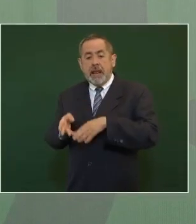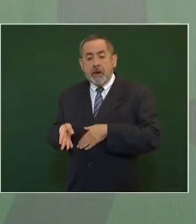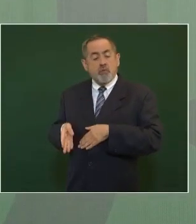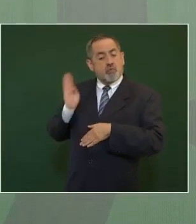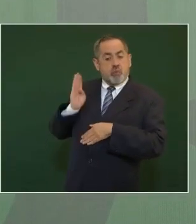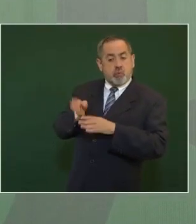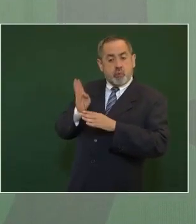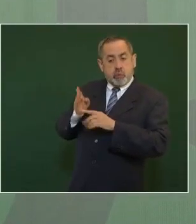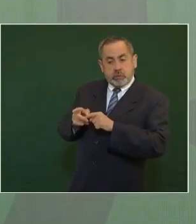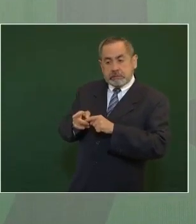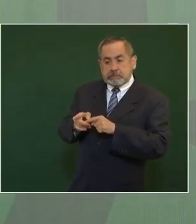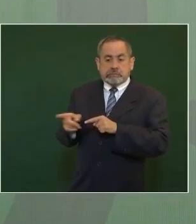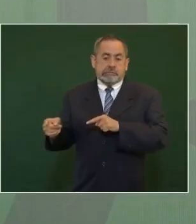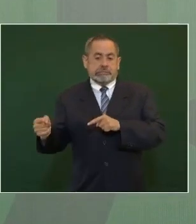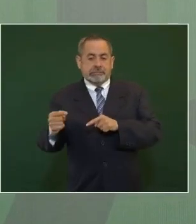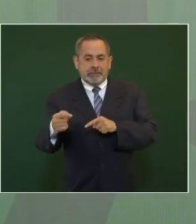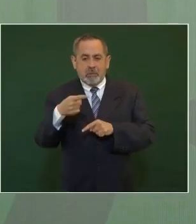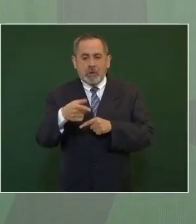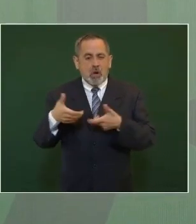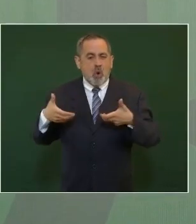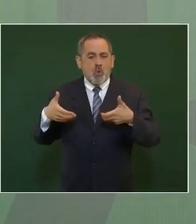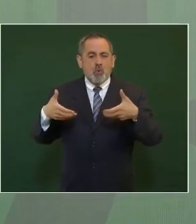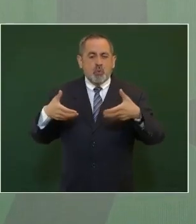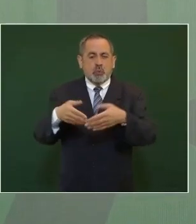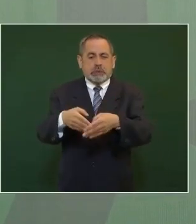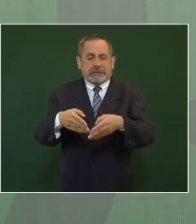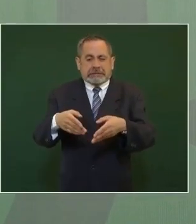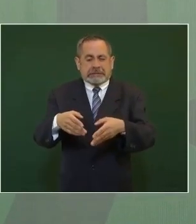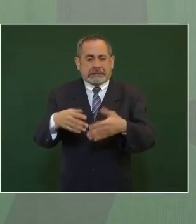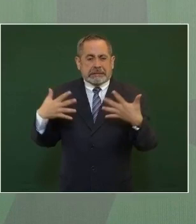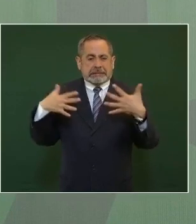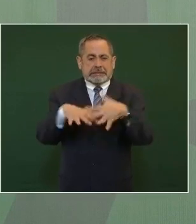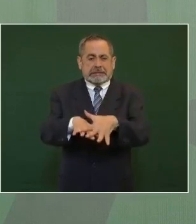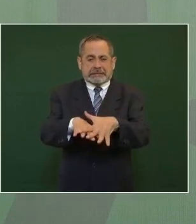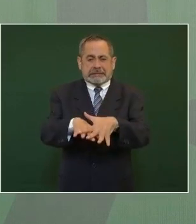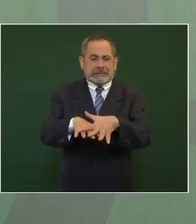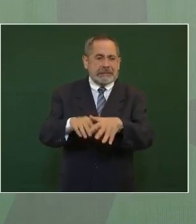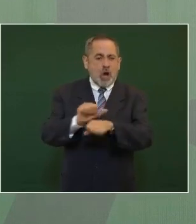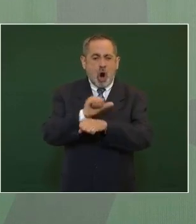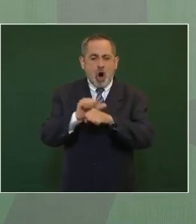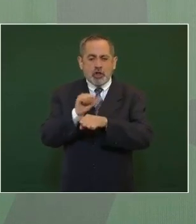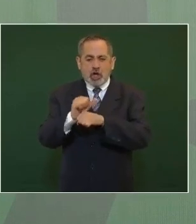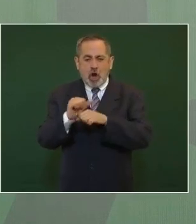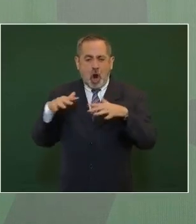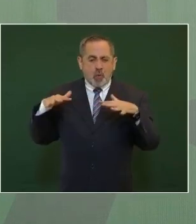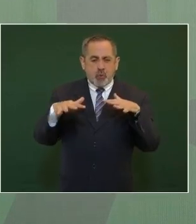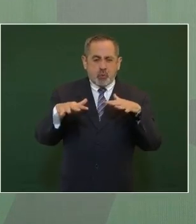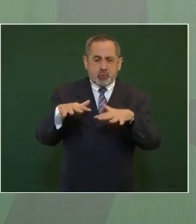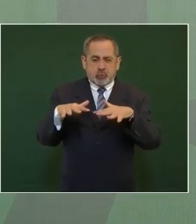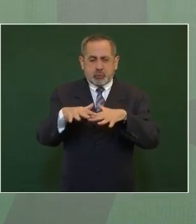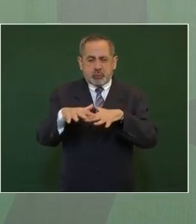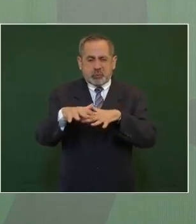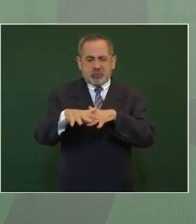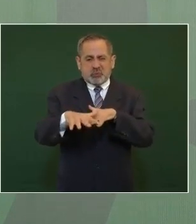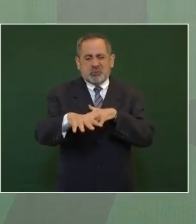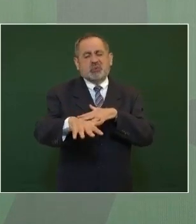que se hace ahí un cuello de botella al llegar, tarda uno